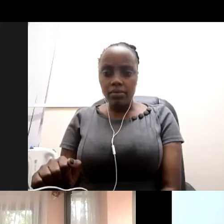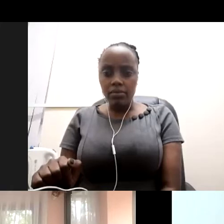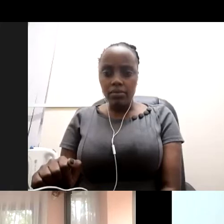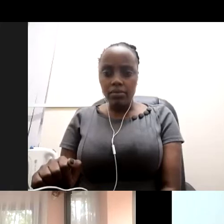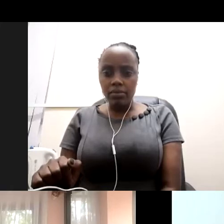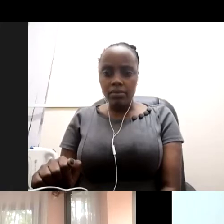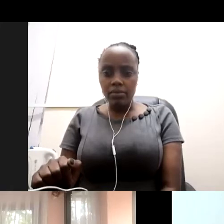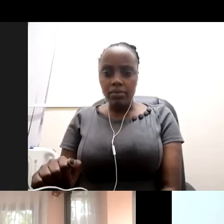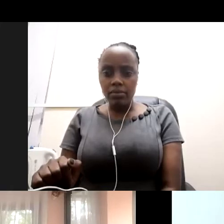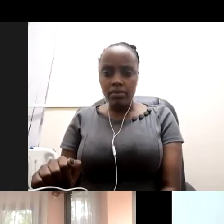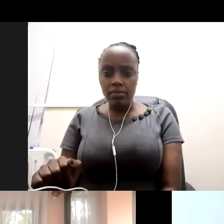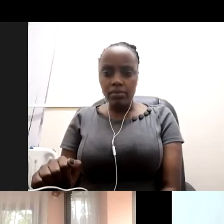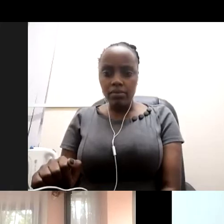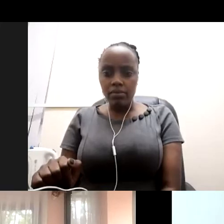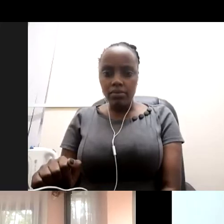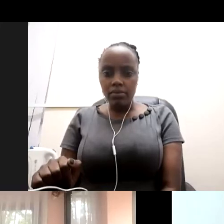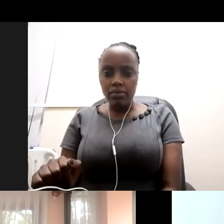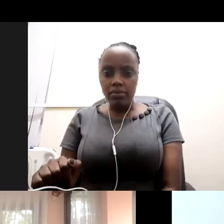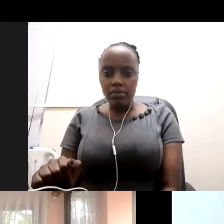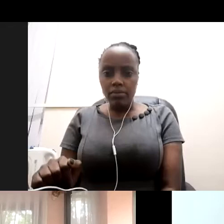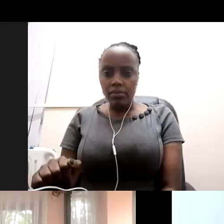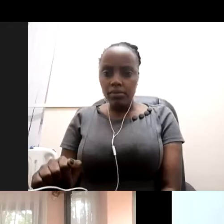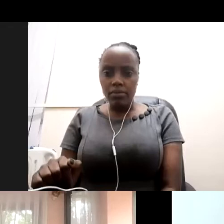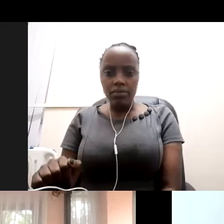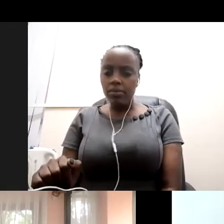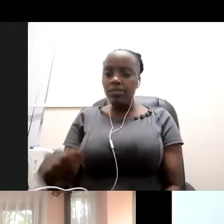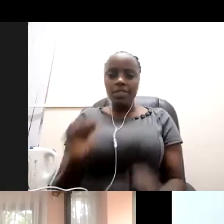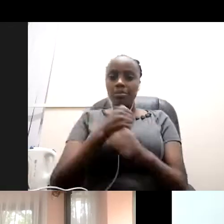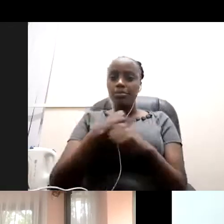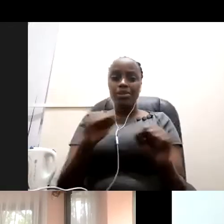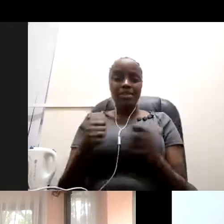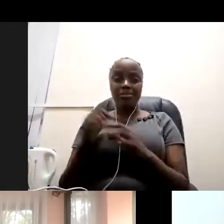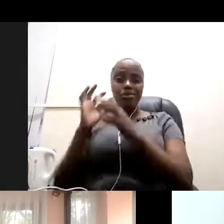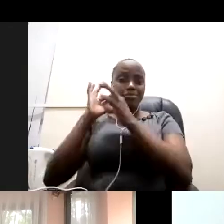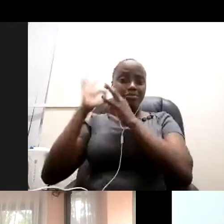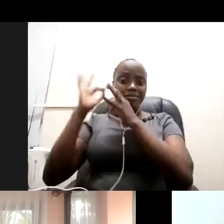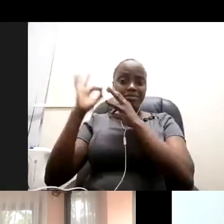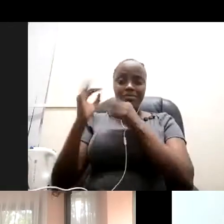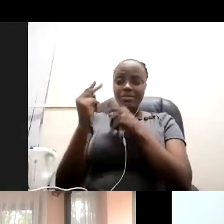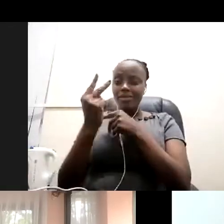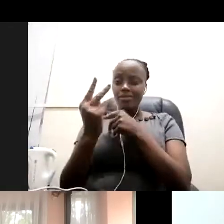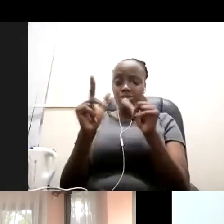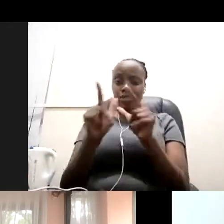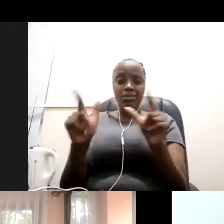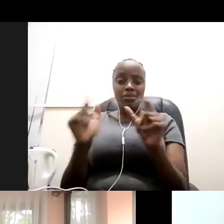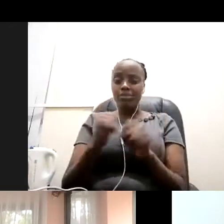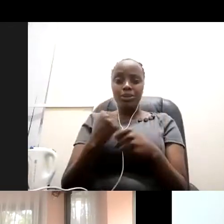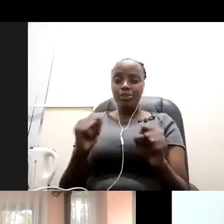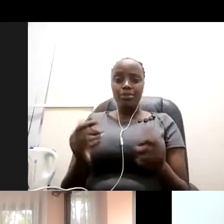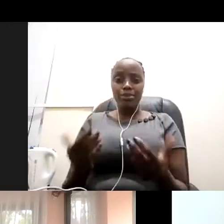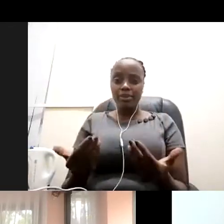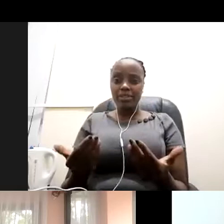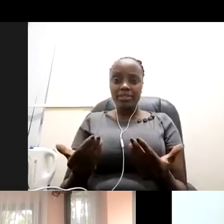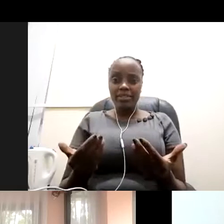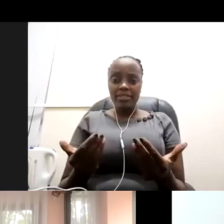marco, por ejemplo, un primer logro de la sociedad civil fue visibilizar una temática que era